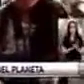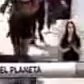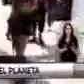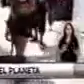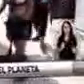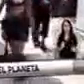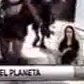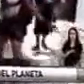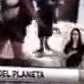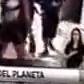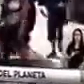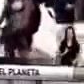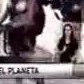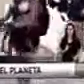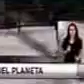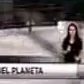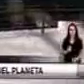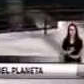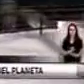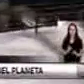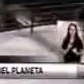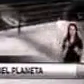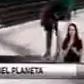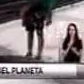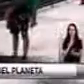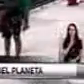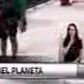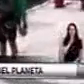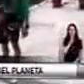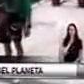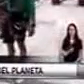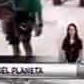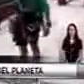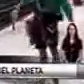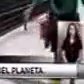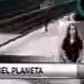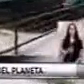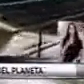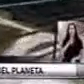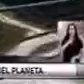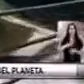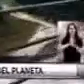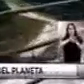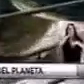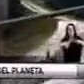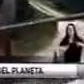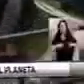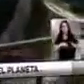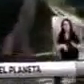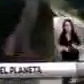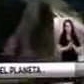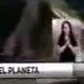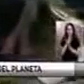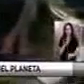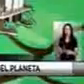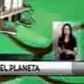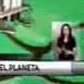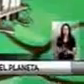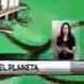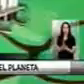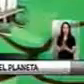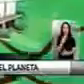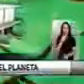miedo. Nada me hace reír. Bueno, Atlántico, montañas, río, lo tenemos todo. Vamos a partir desde